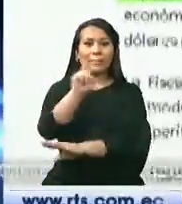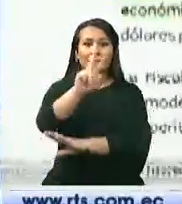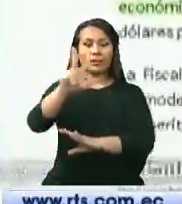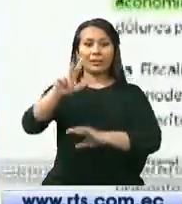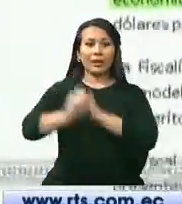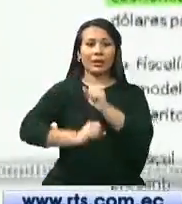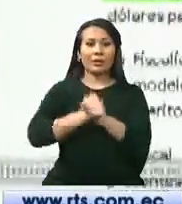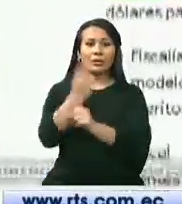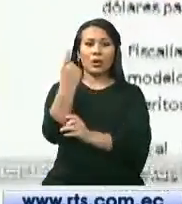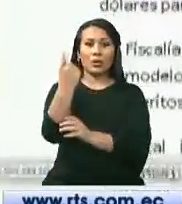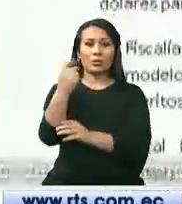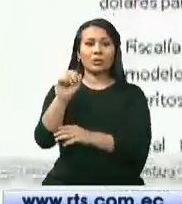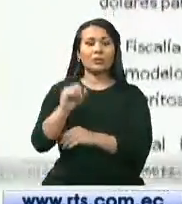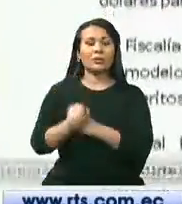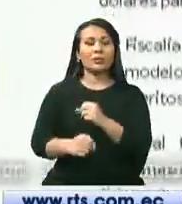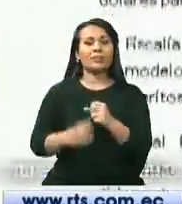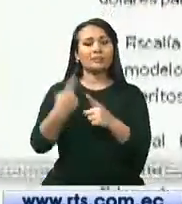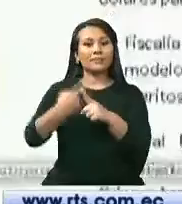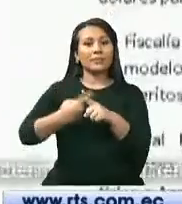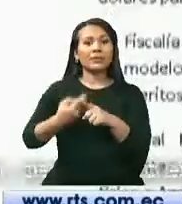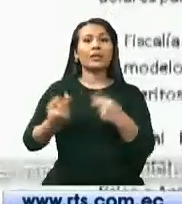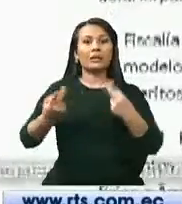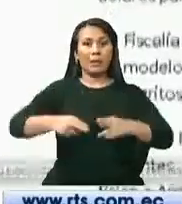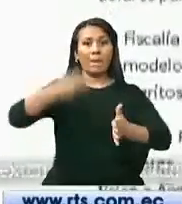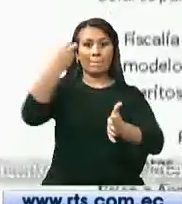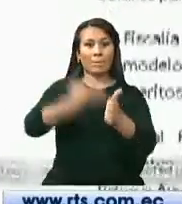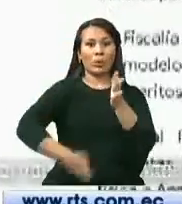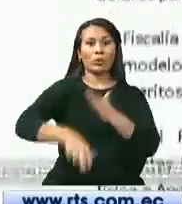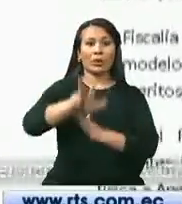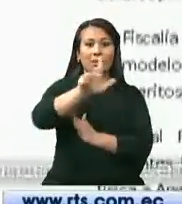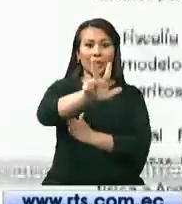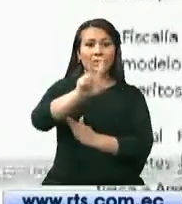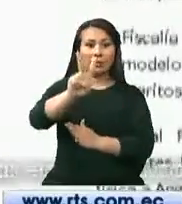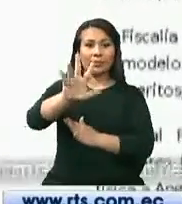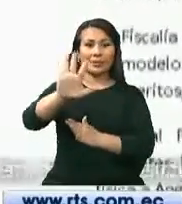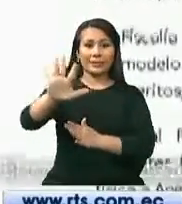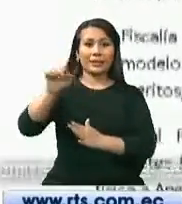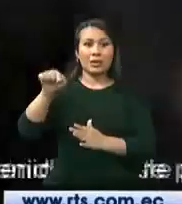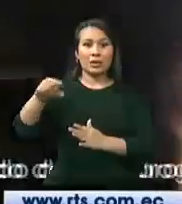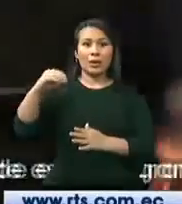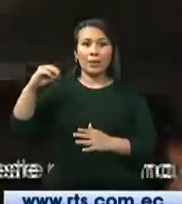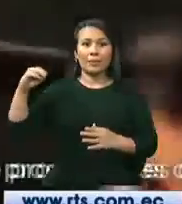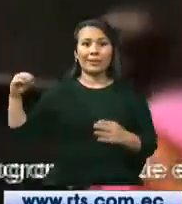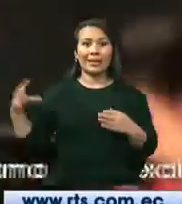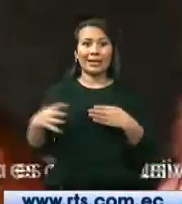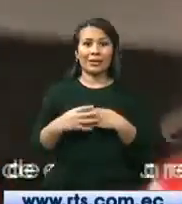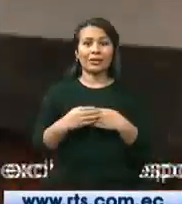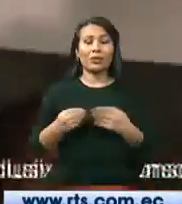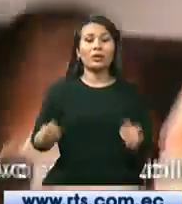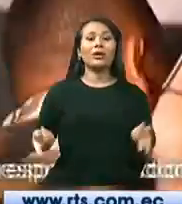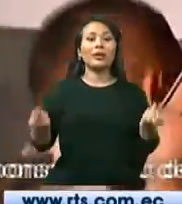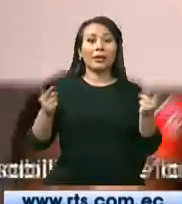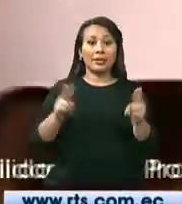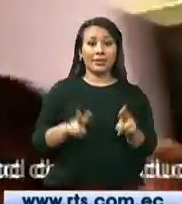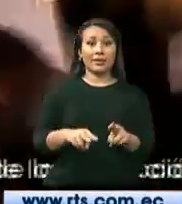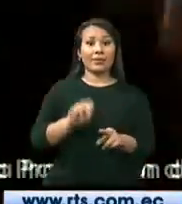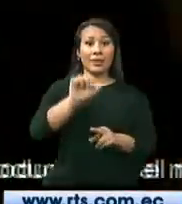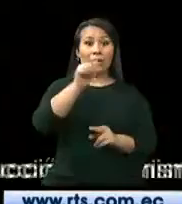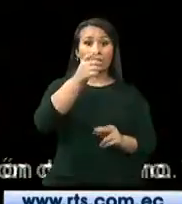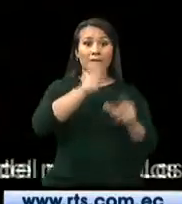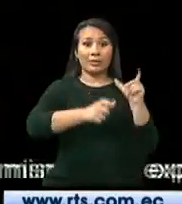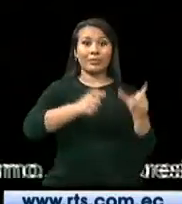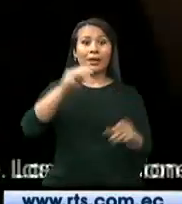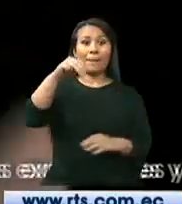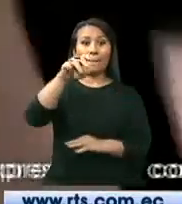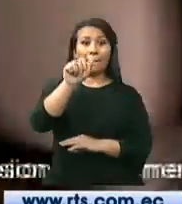a Simuy L., además de una multa de $325,000. También a las implicadas Marisol L.